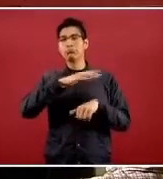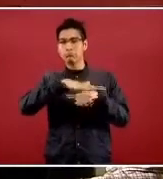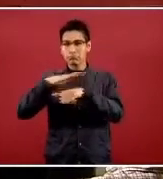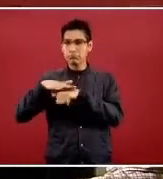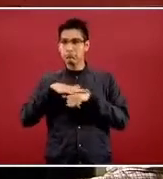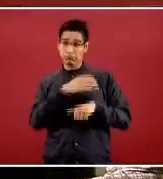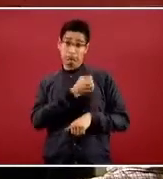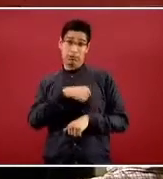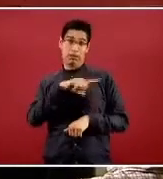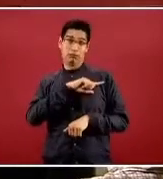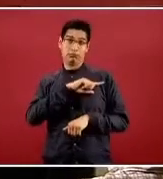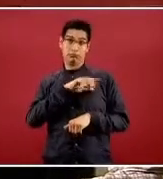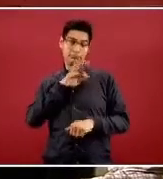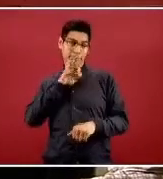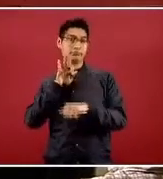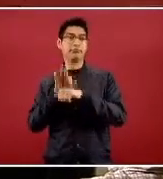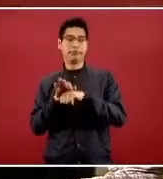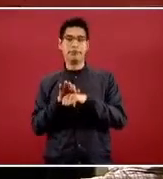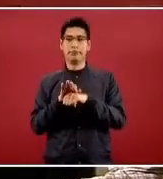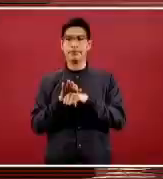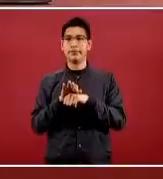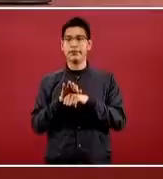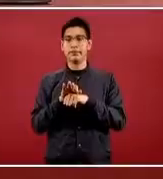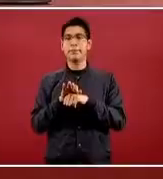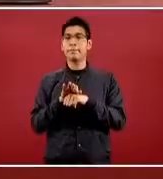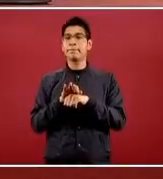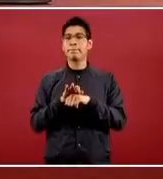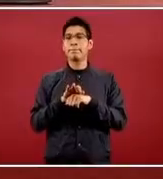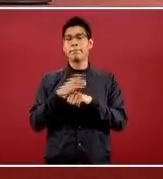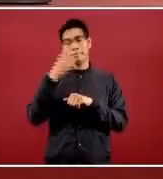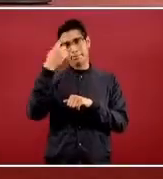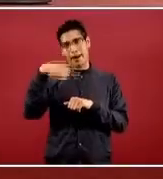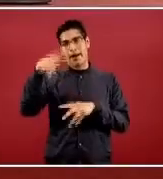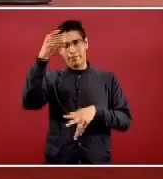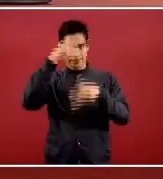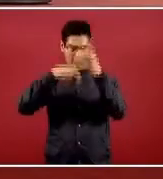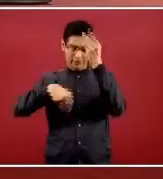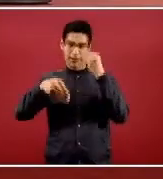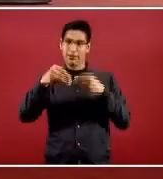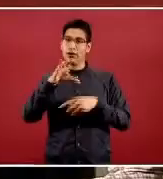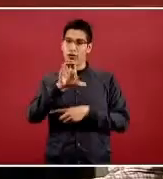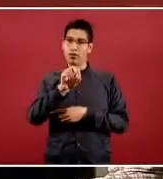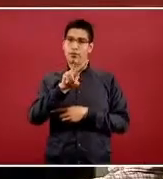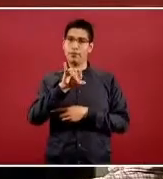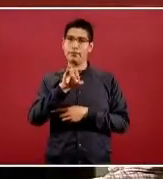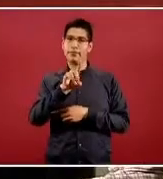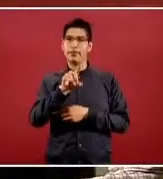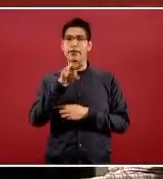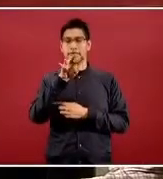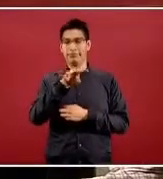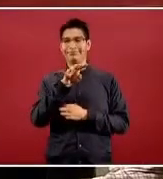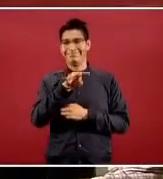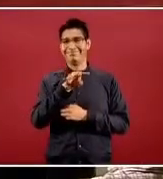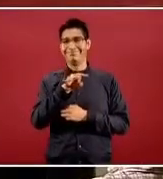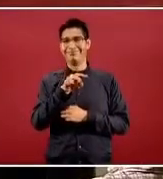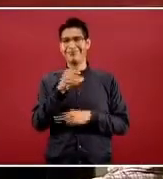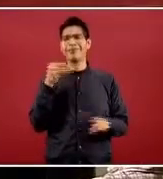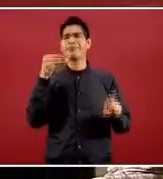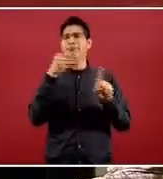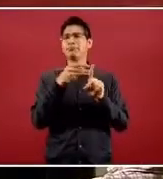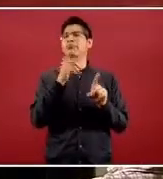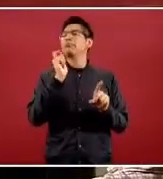de todos ustedes, de todos nosotros, sobre COVID-19. La siguiente, por favor. El objetivo